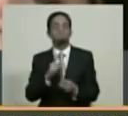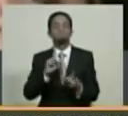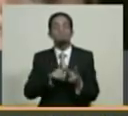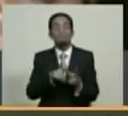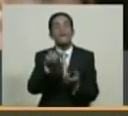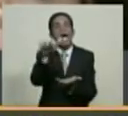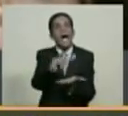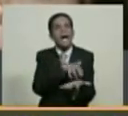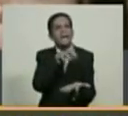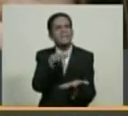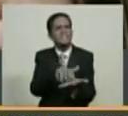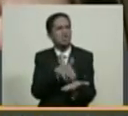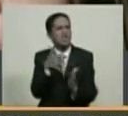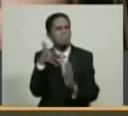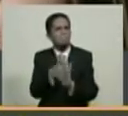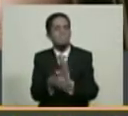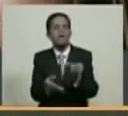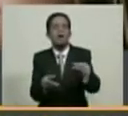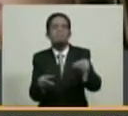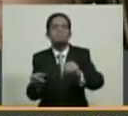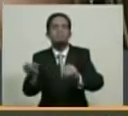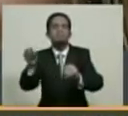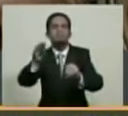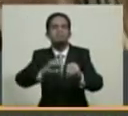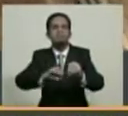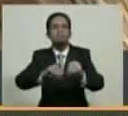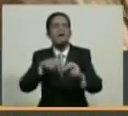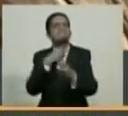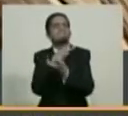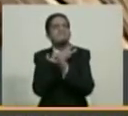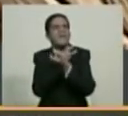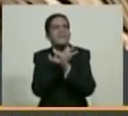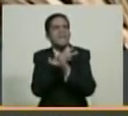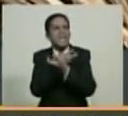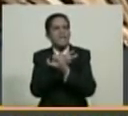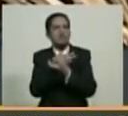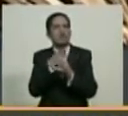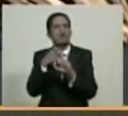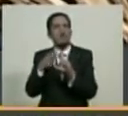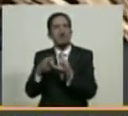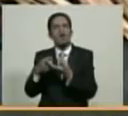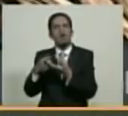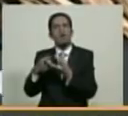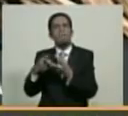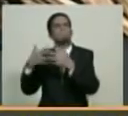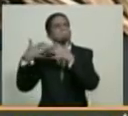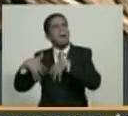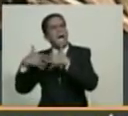comprende todos los fertilizantes, abonos, venenos para la agricultura, equipos para la agricultura.